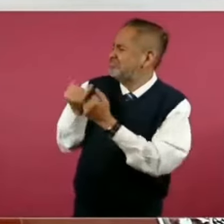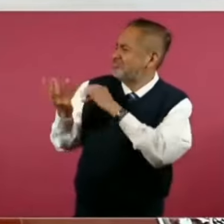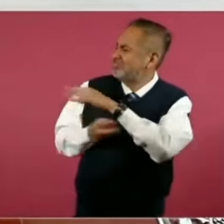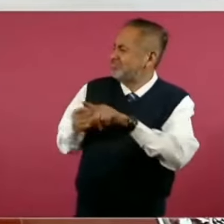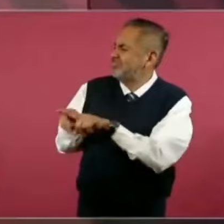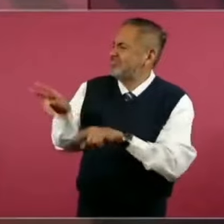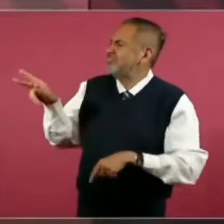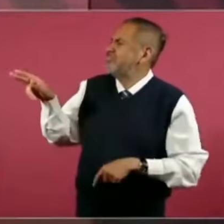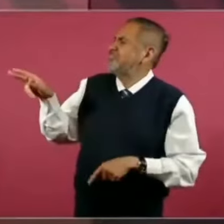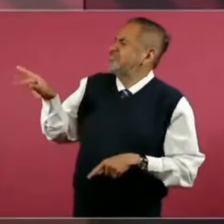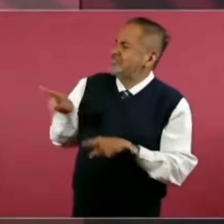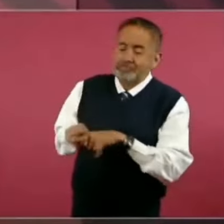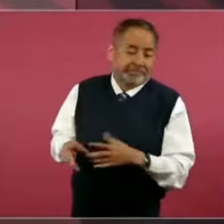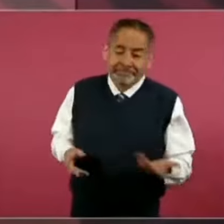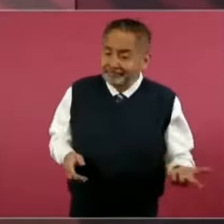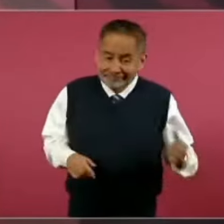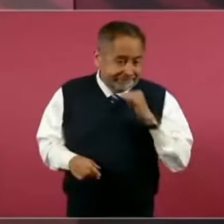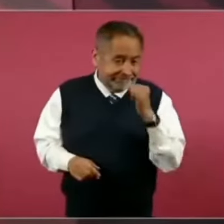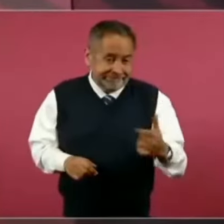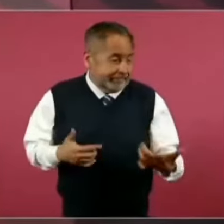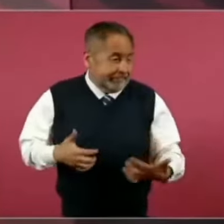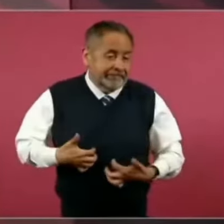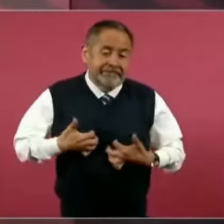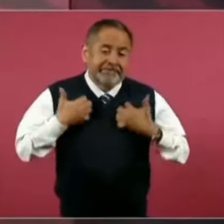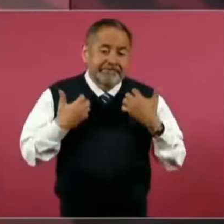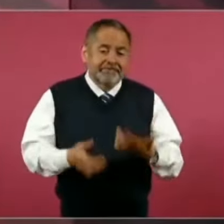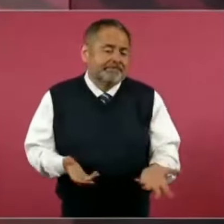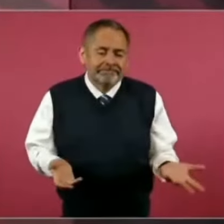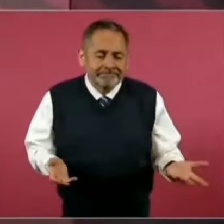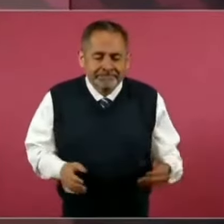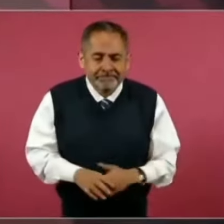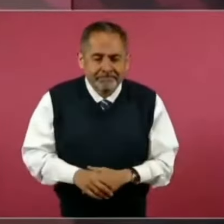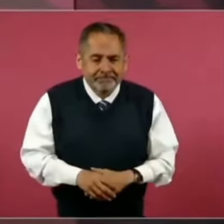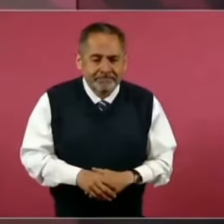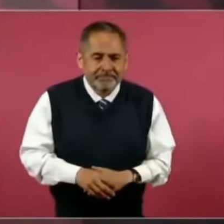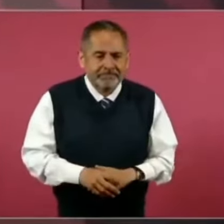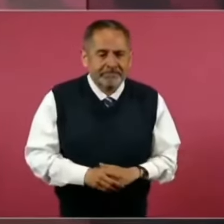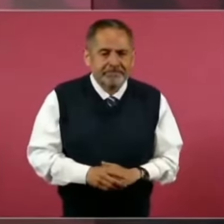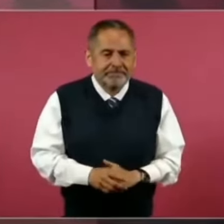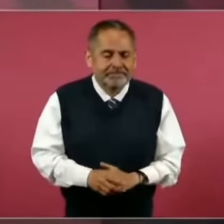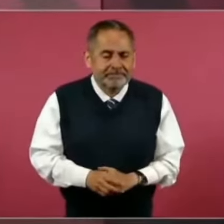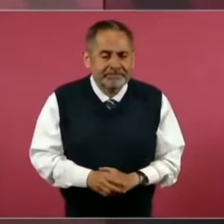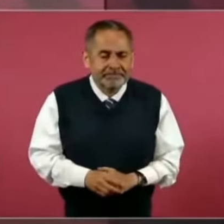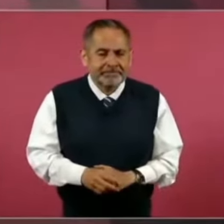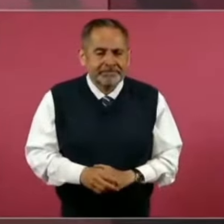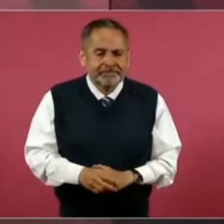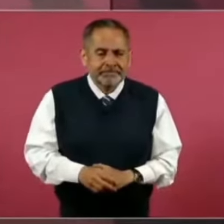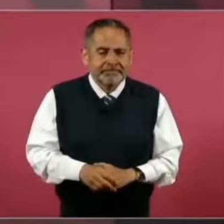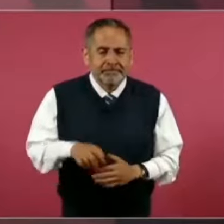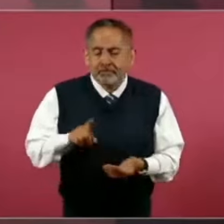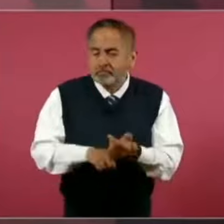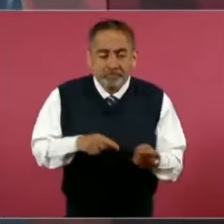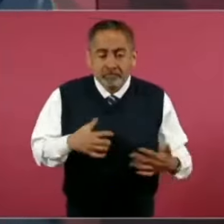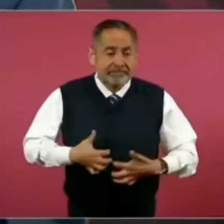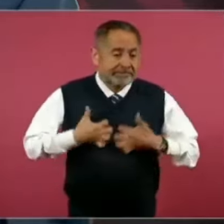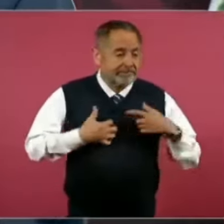Una cosa que les molesta mucho es que no haya corrupción,